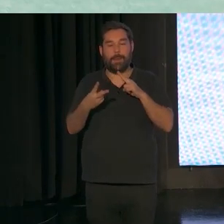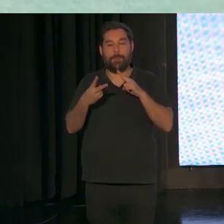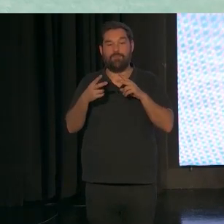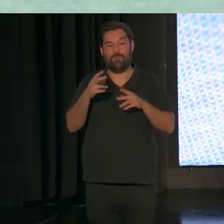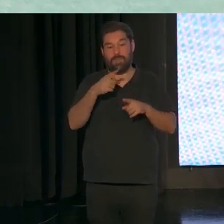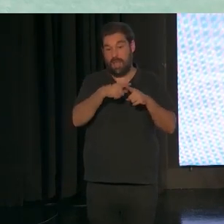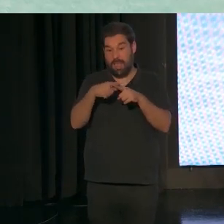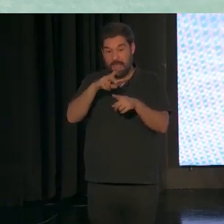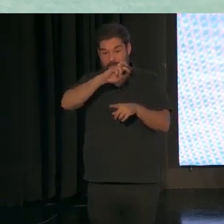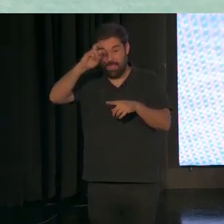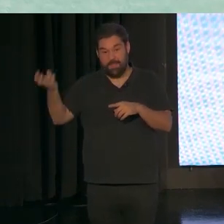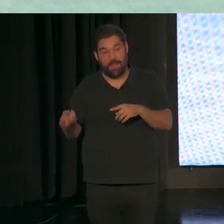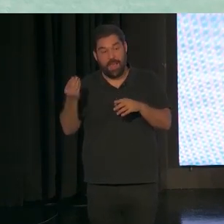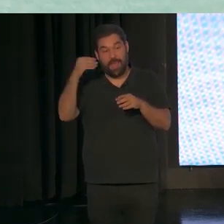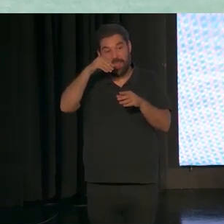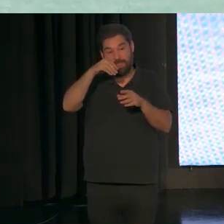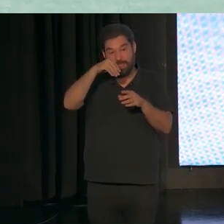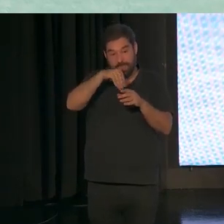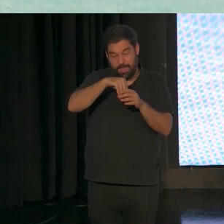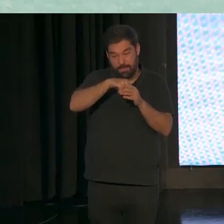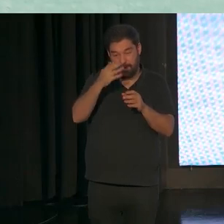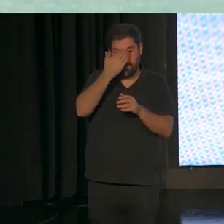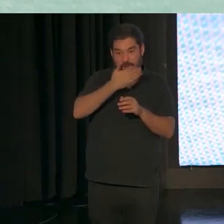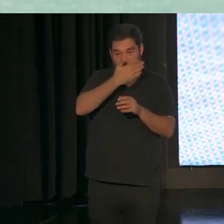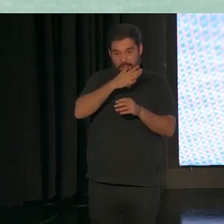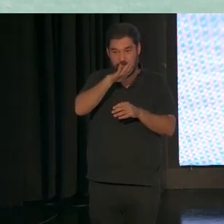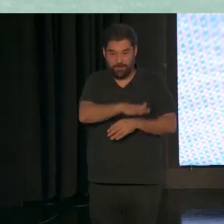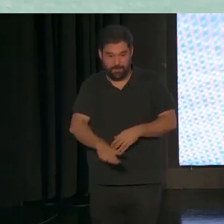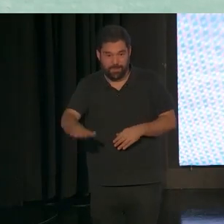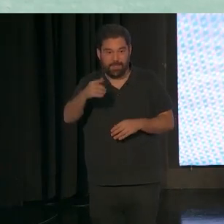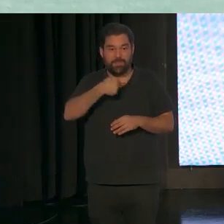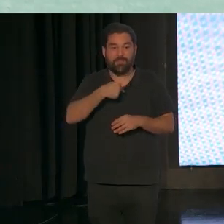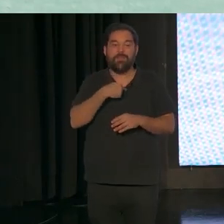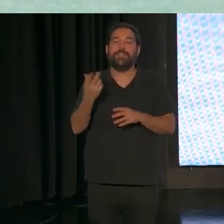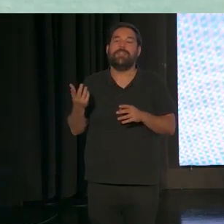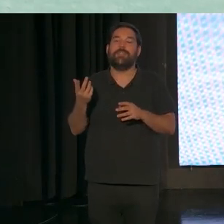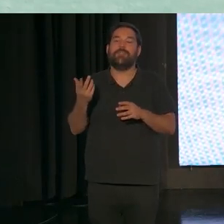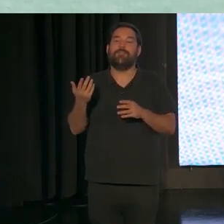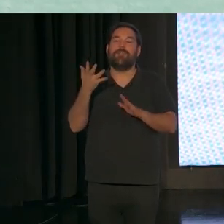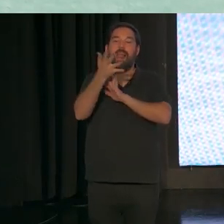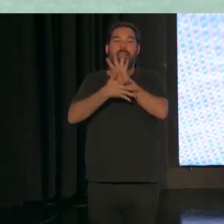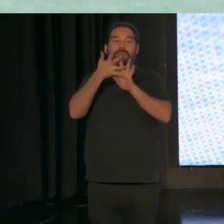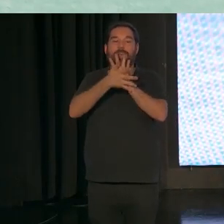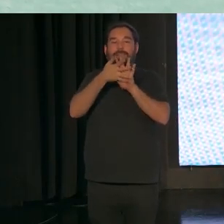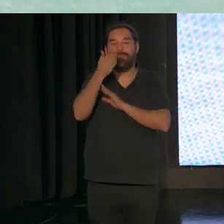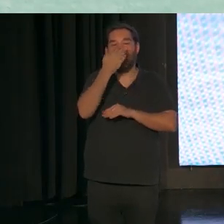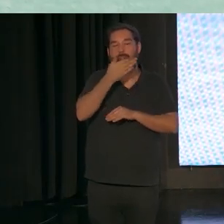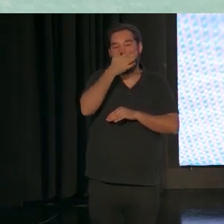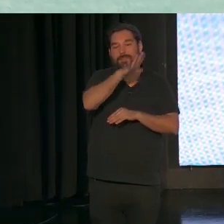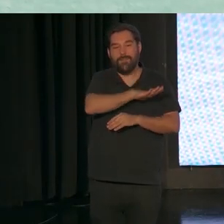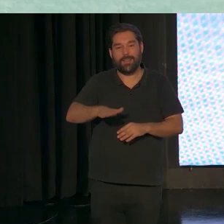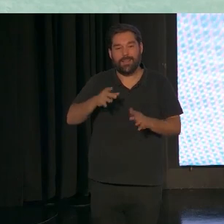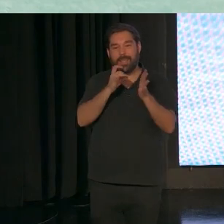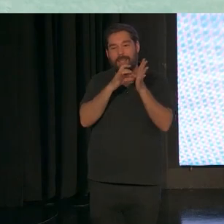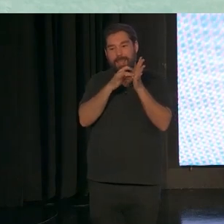medio eh de en la en la escuela infantil estoy hablando de una escuela infantil de calidad a ver qué nos dicen los estudios